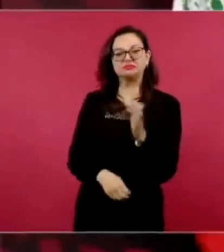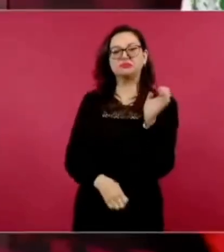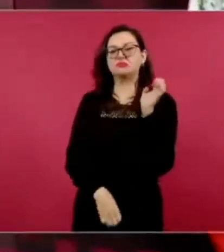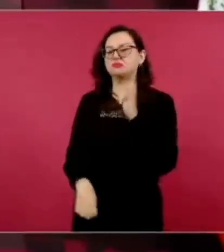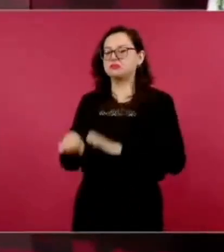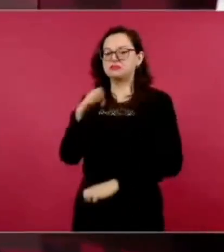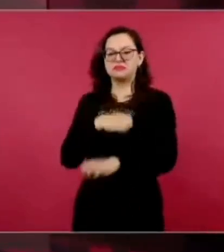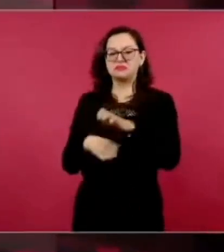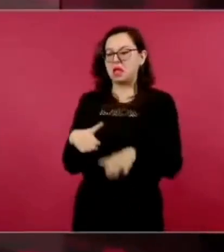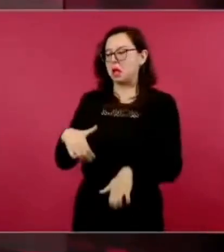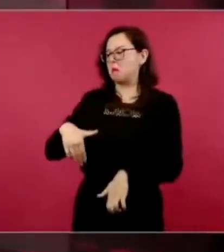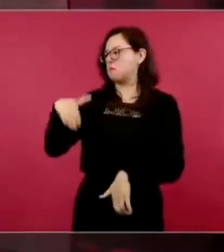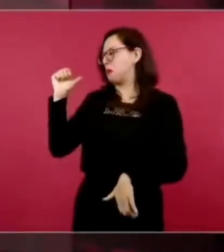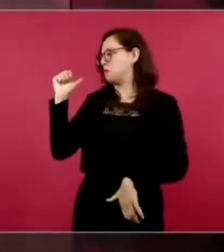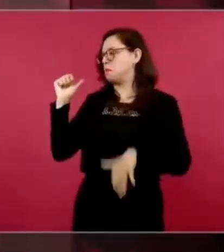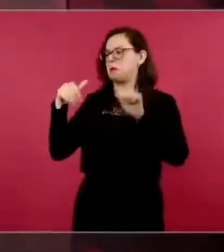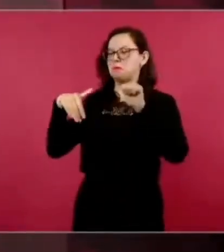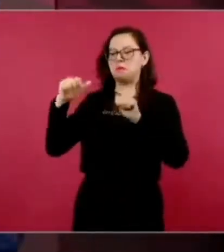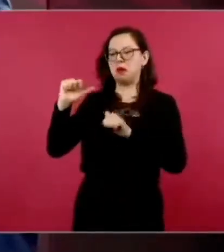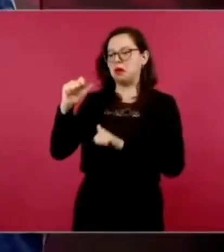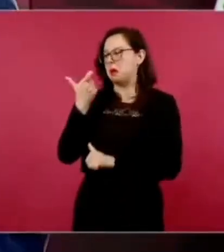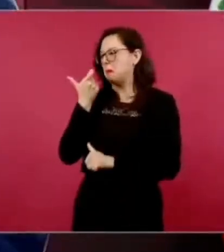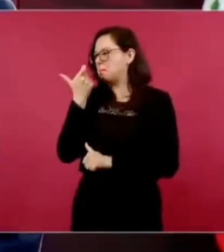va a haber devaluación,